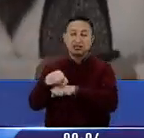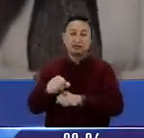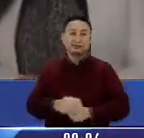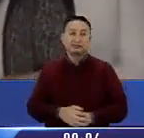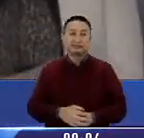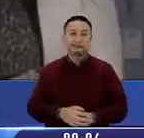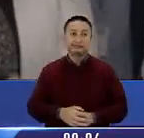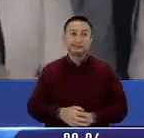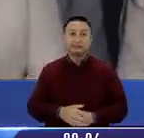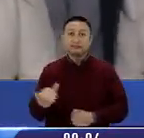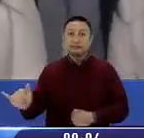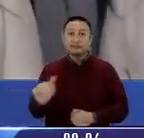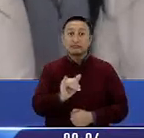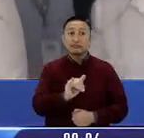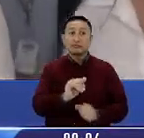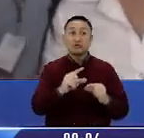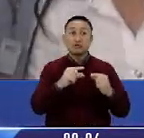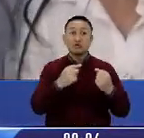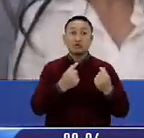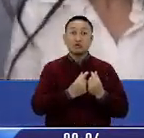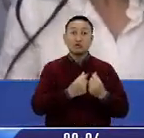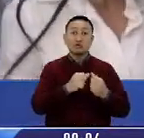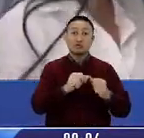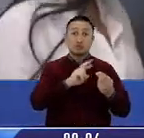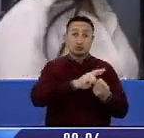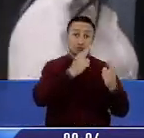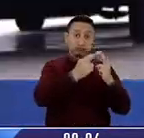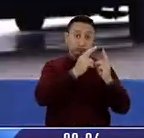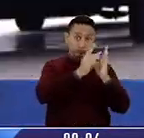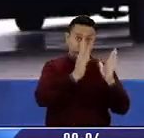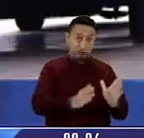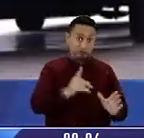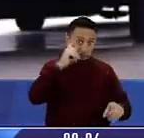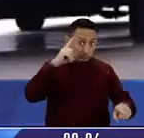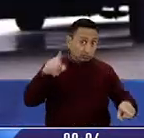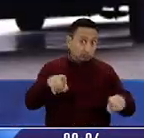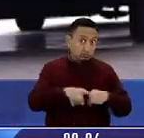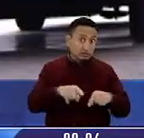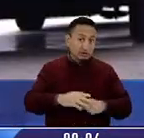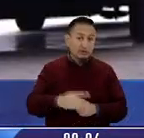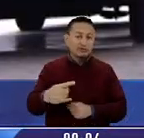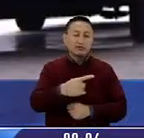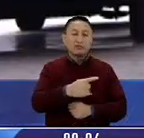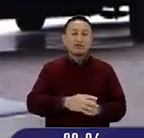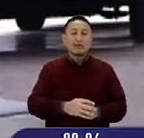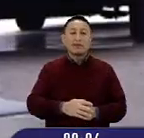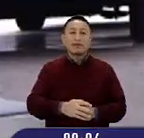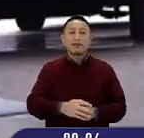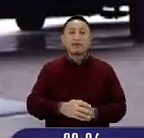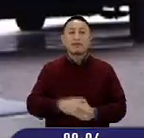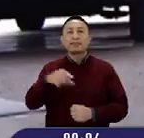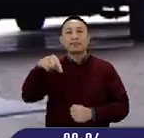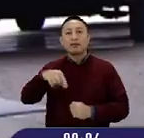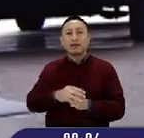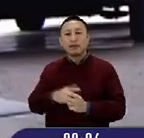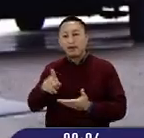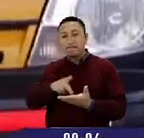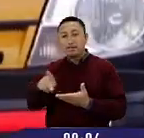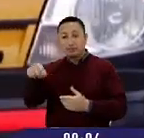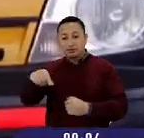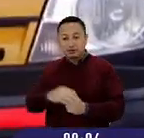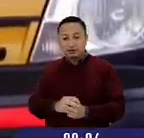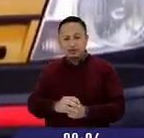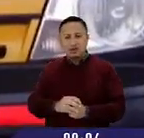visión es compartida por los legisladores de Revolución Ciudadana, quienes afirman que la política de compensación excluye a